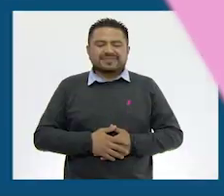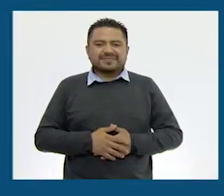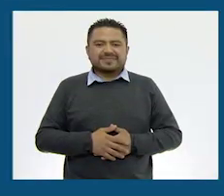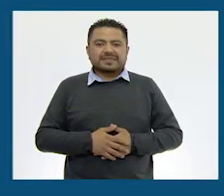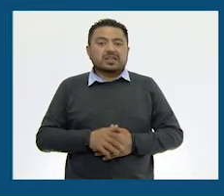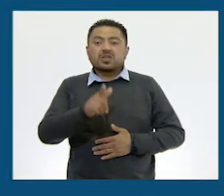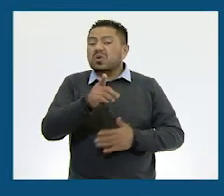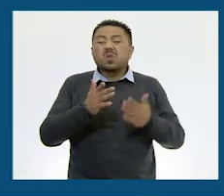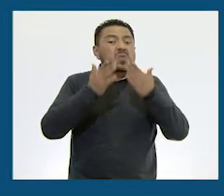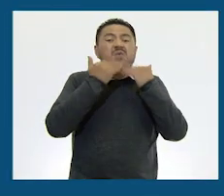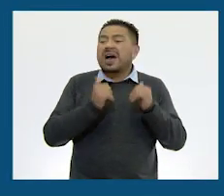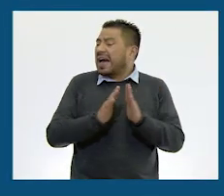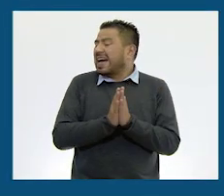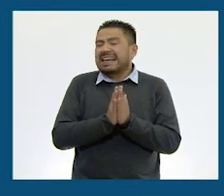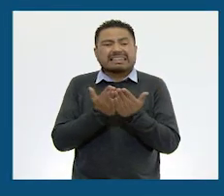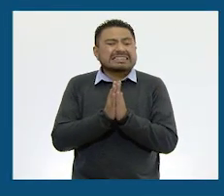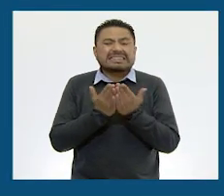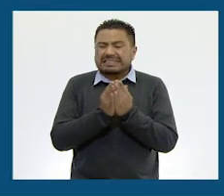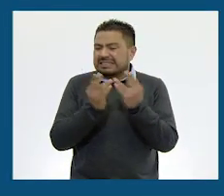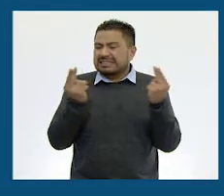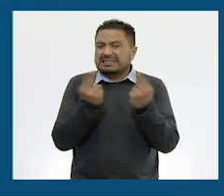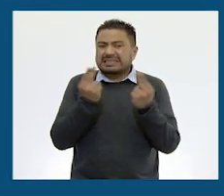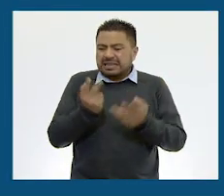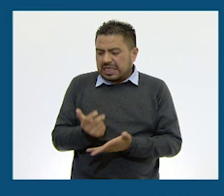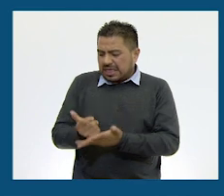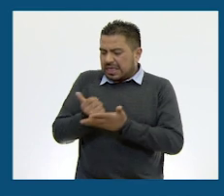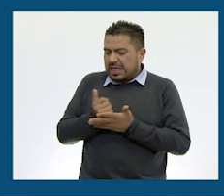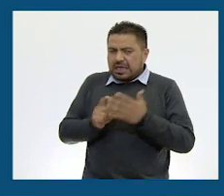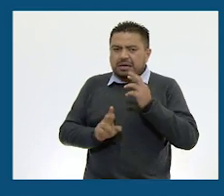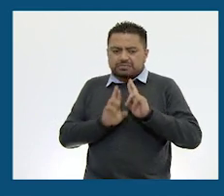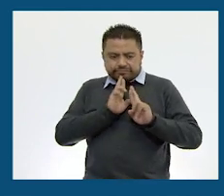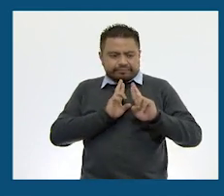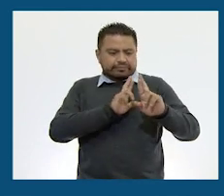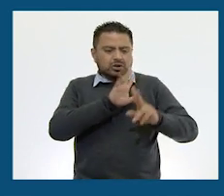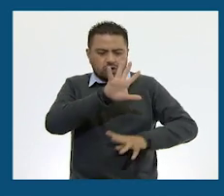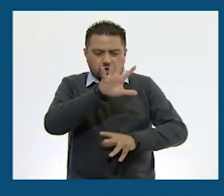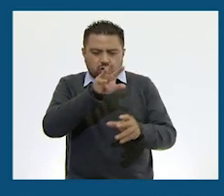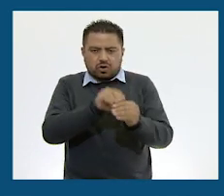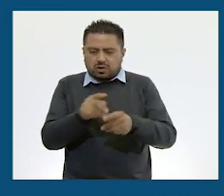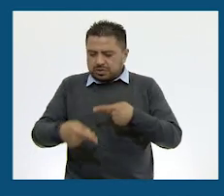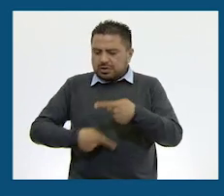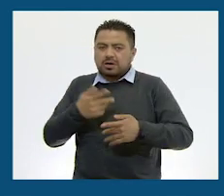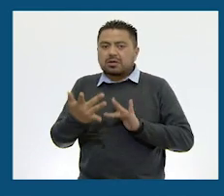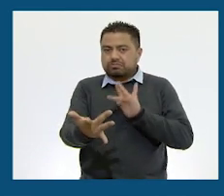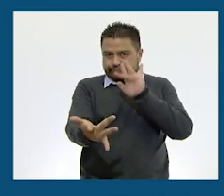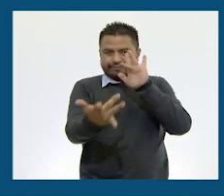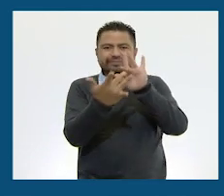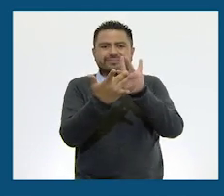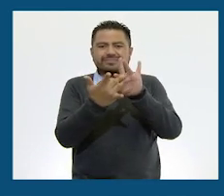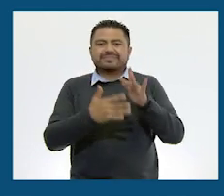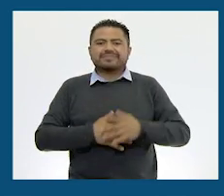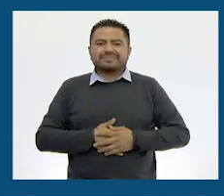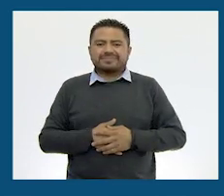Si no tienes el libro de texto o necesitas ayuda para responder las preguntas, contáctanos.